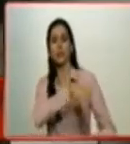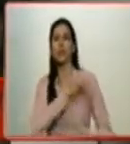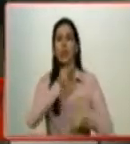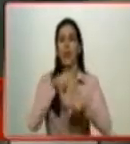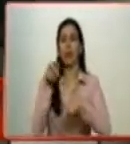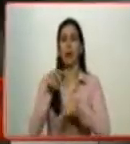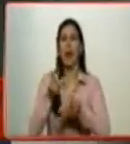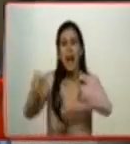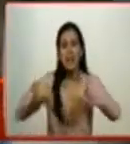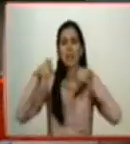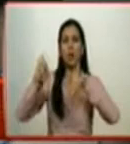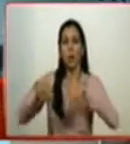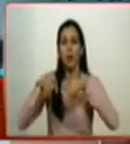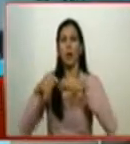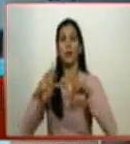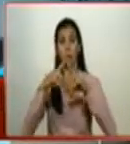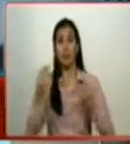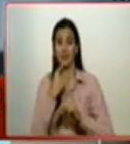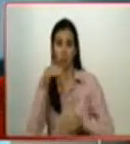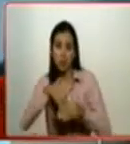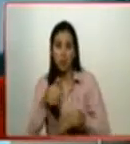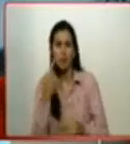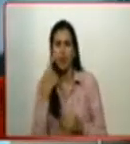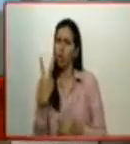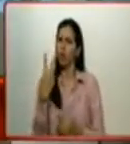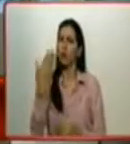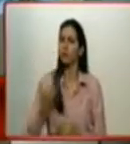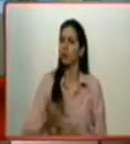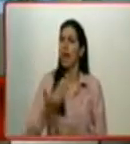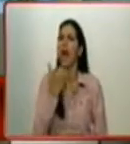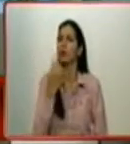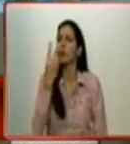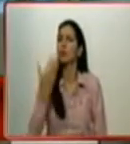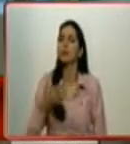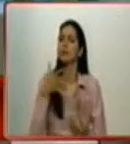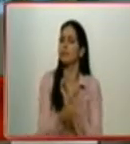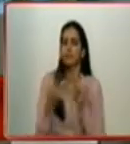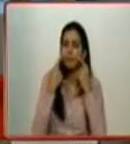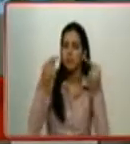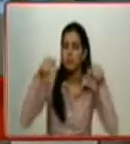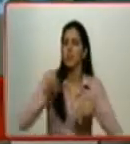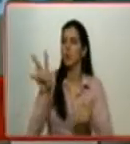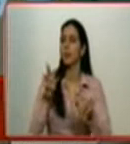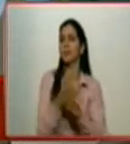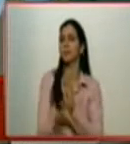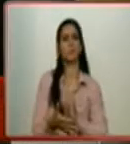Nicaragua, mencionó que durante los comicios resaltaron dos aspectos fundamentales que consolidan la democracia en